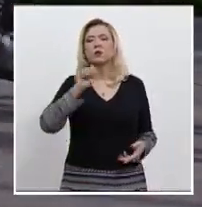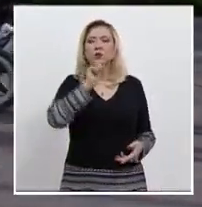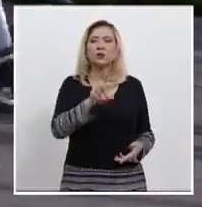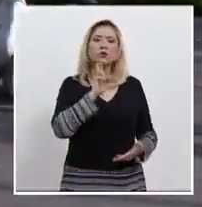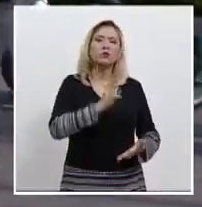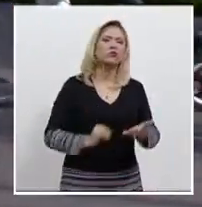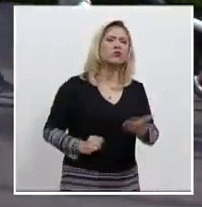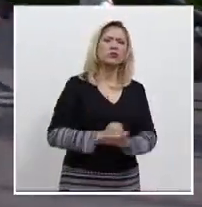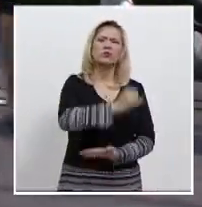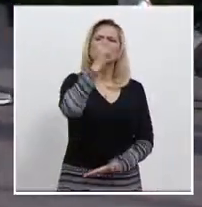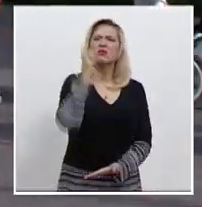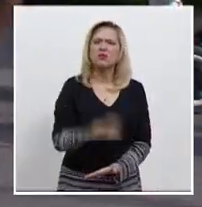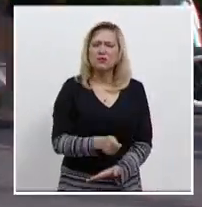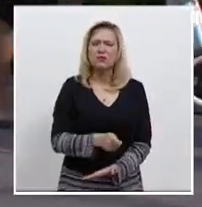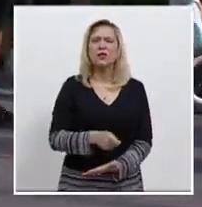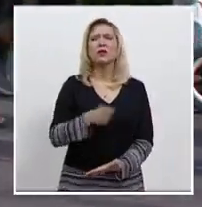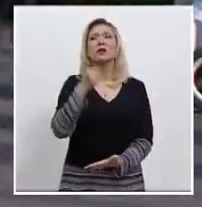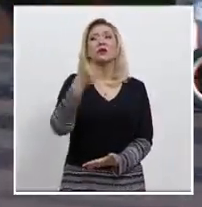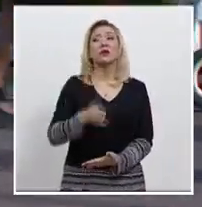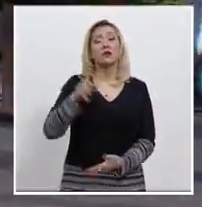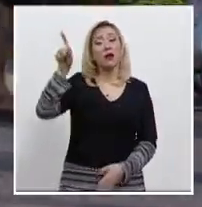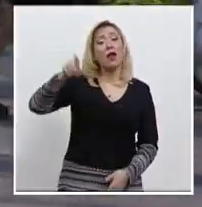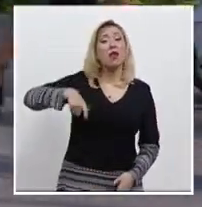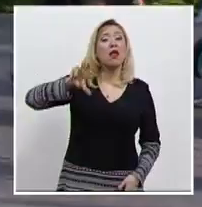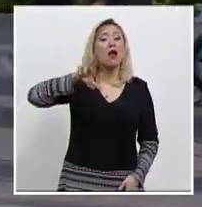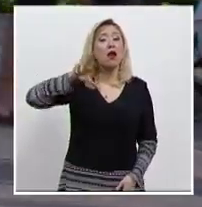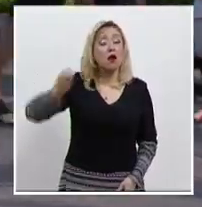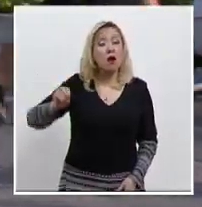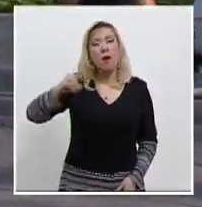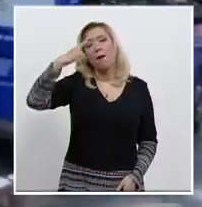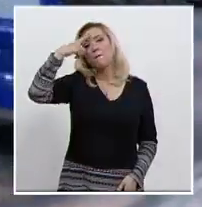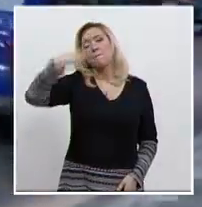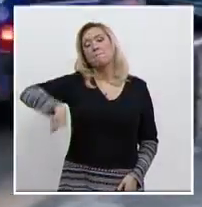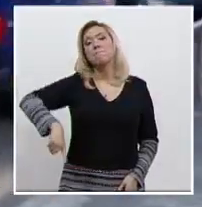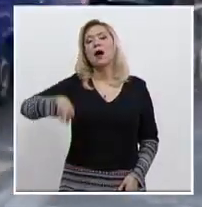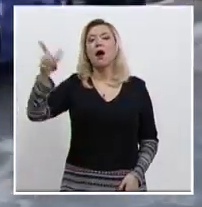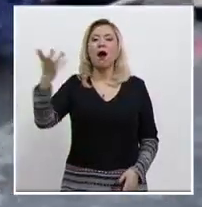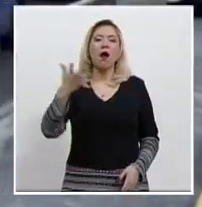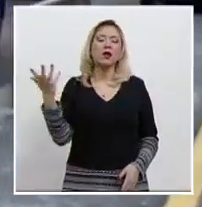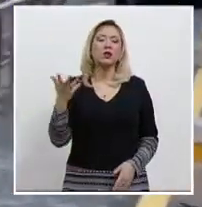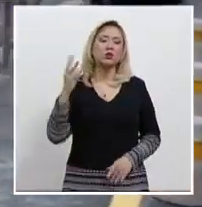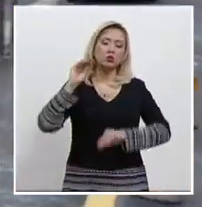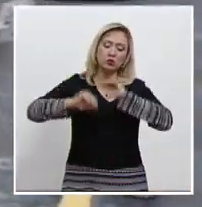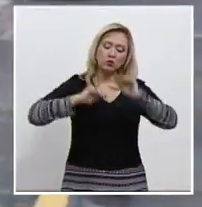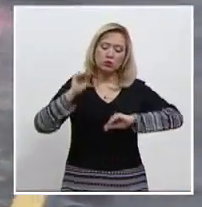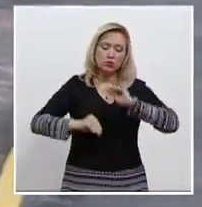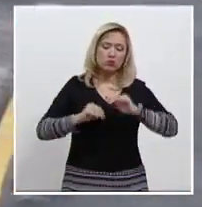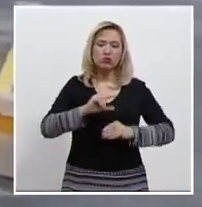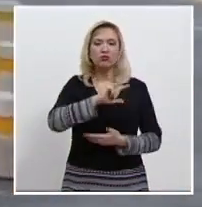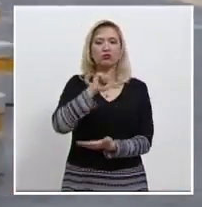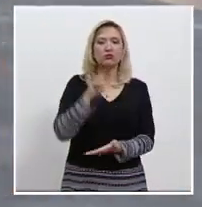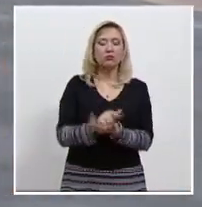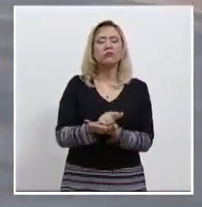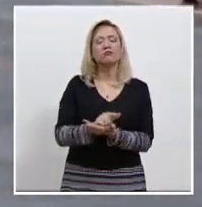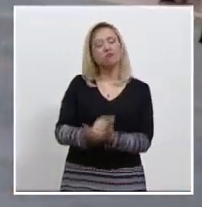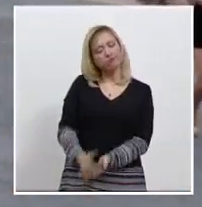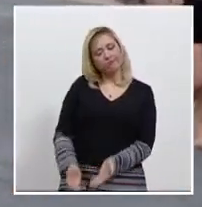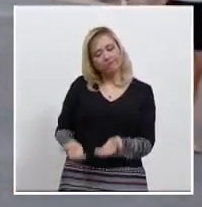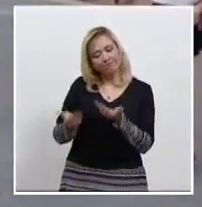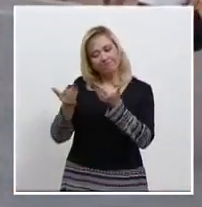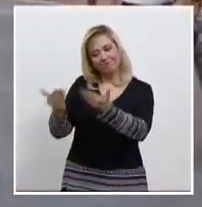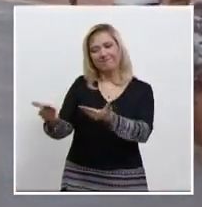sentencia impugnada y vincula al Congreso de Quintana Roo para que emita las medidas legislativas necesarias para garantizar